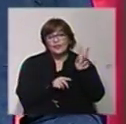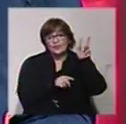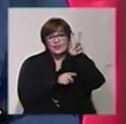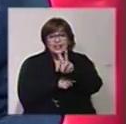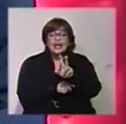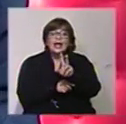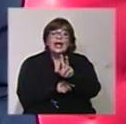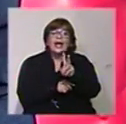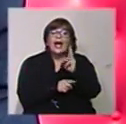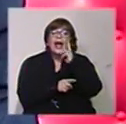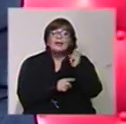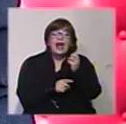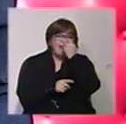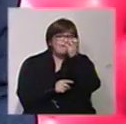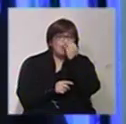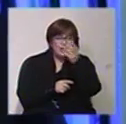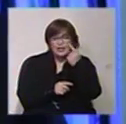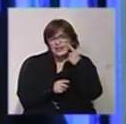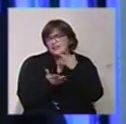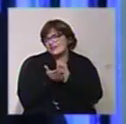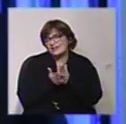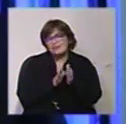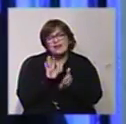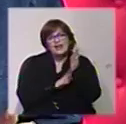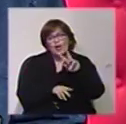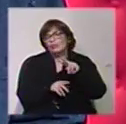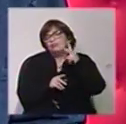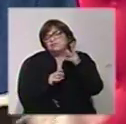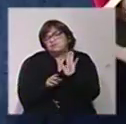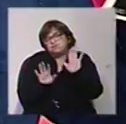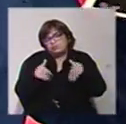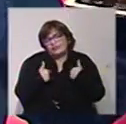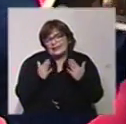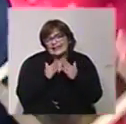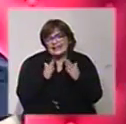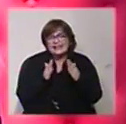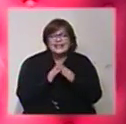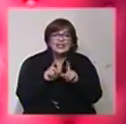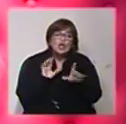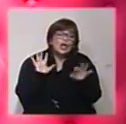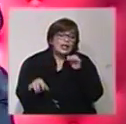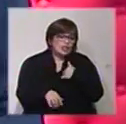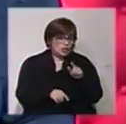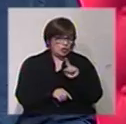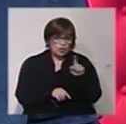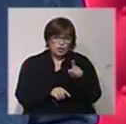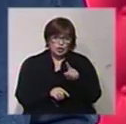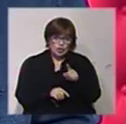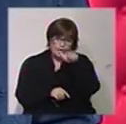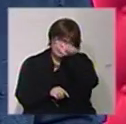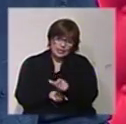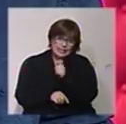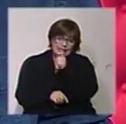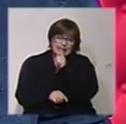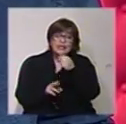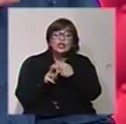Las Flores, un lugar que solemos elegir para segunda casa para este programa. No fue mi elección, fue elección del entrevistado, que es Juan